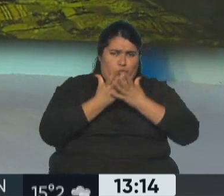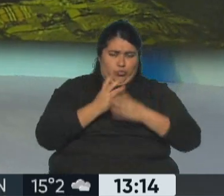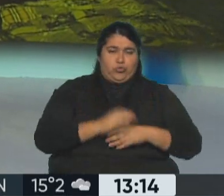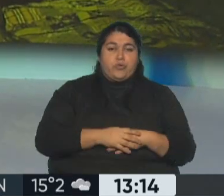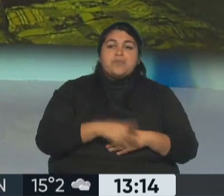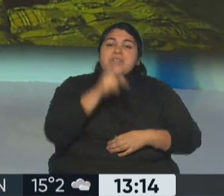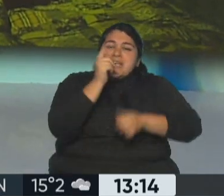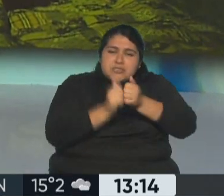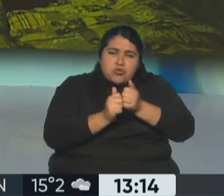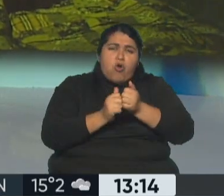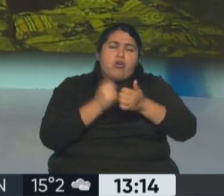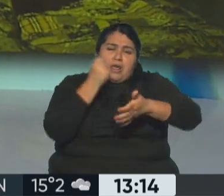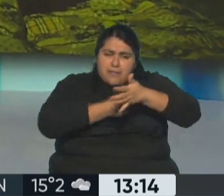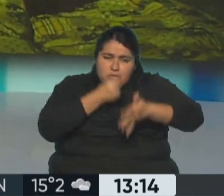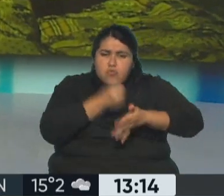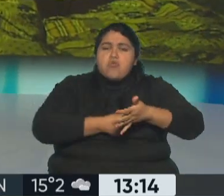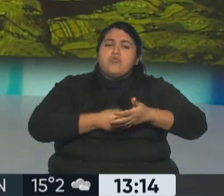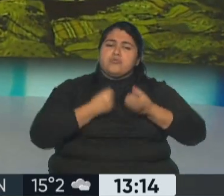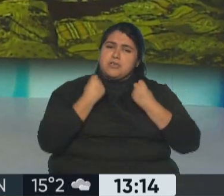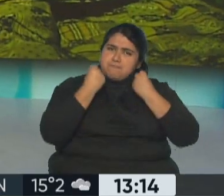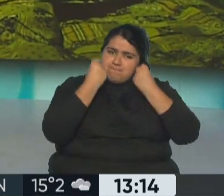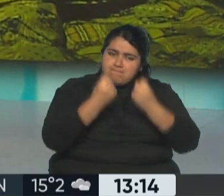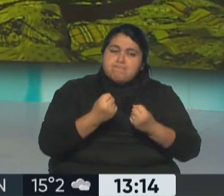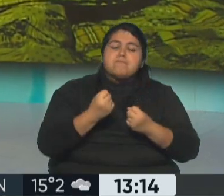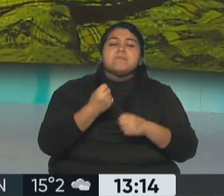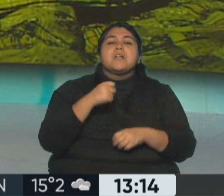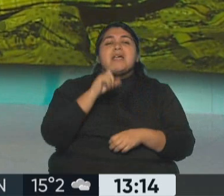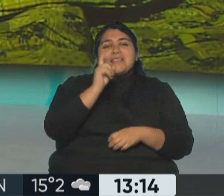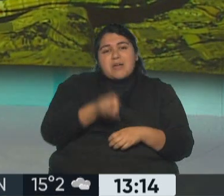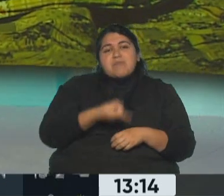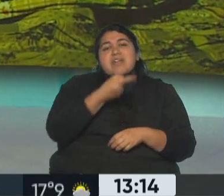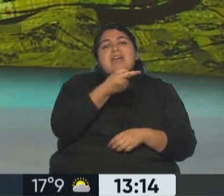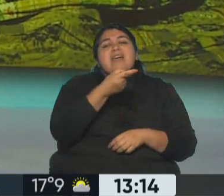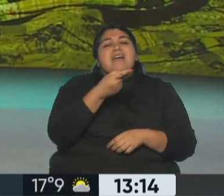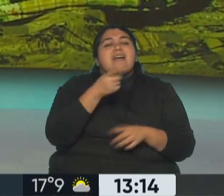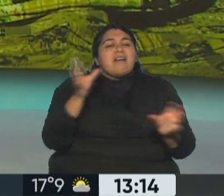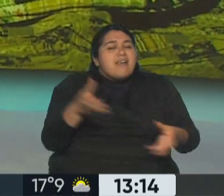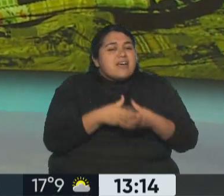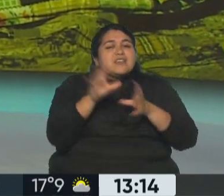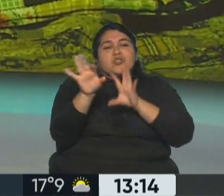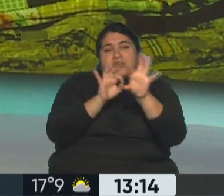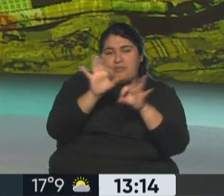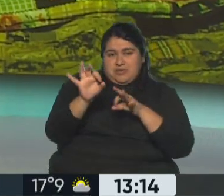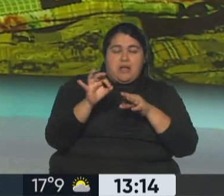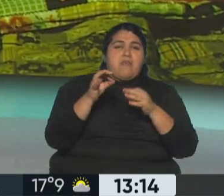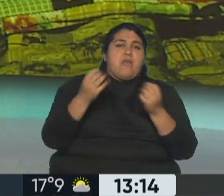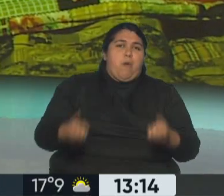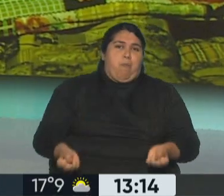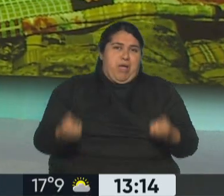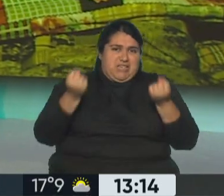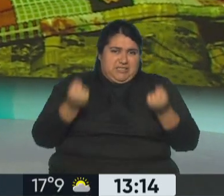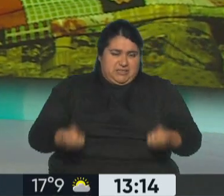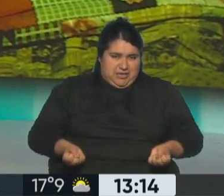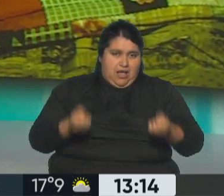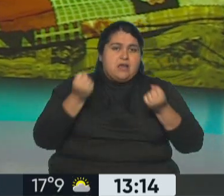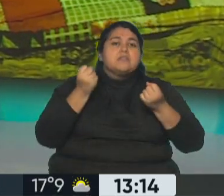de resistencia también, él que supo ser también parte de la selección argentina paralímpica de pesas, que también